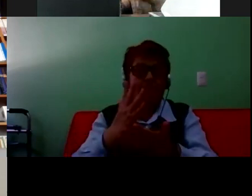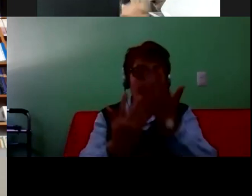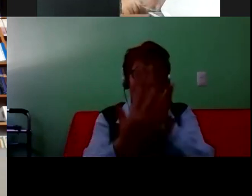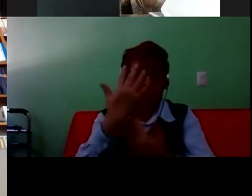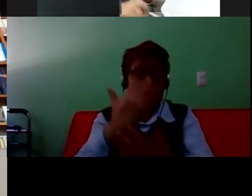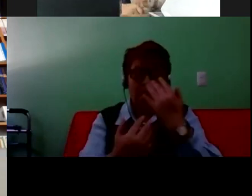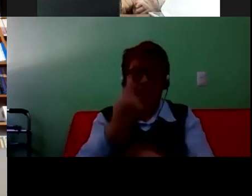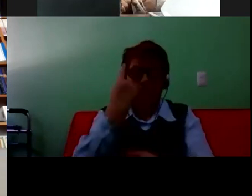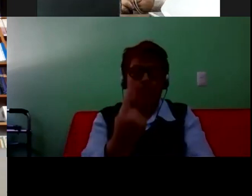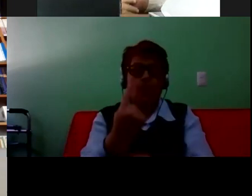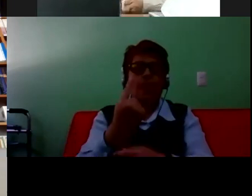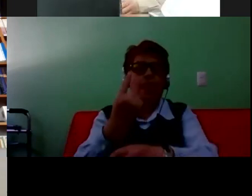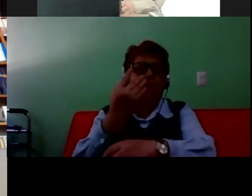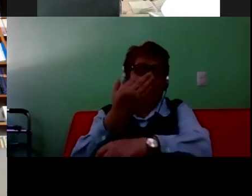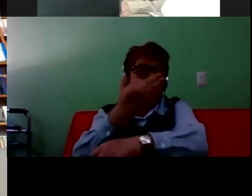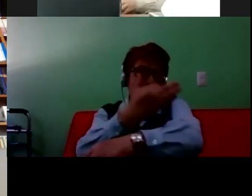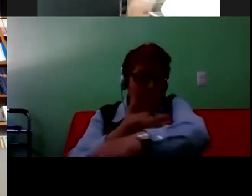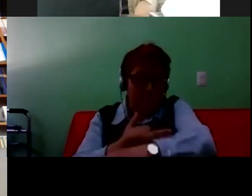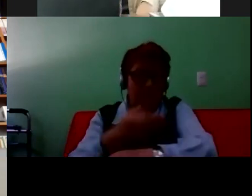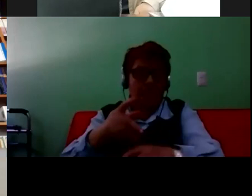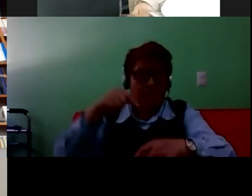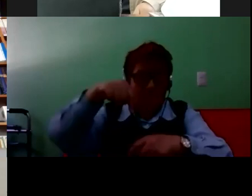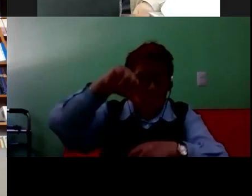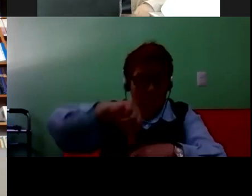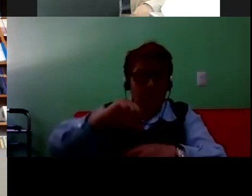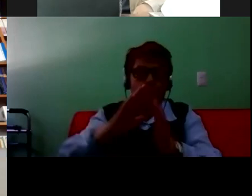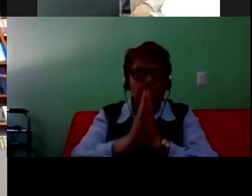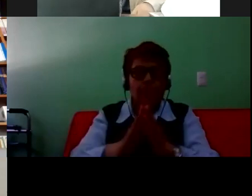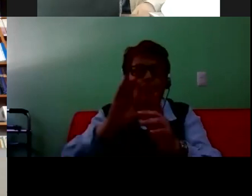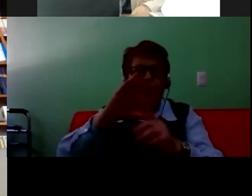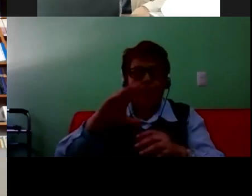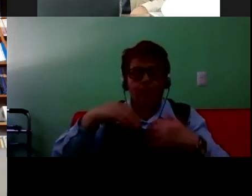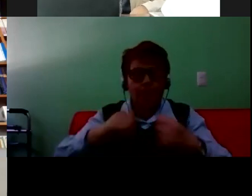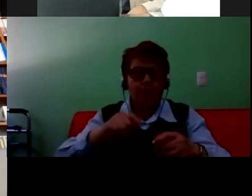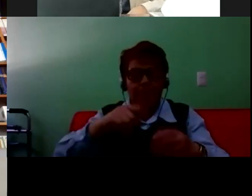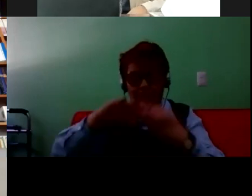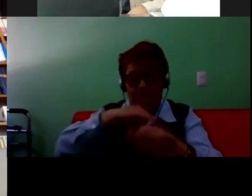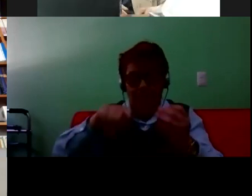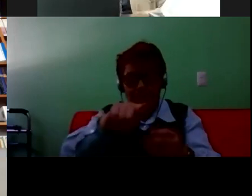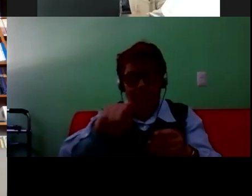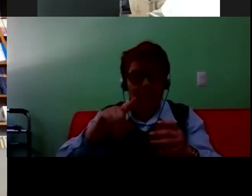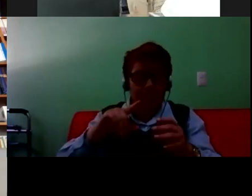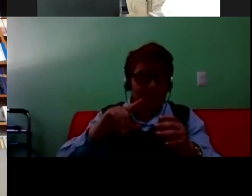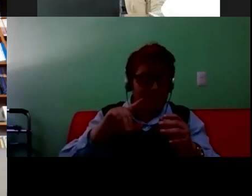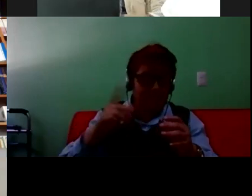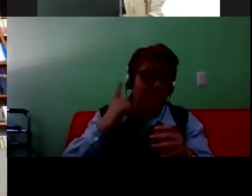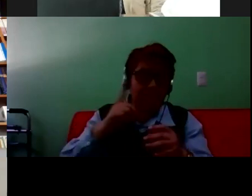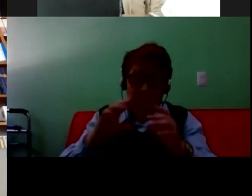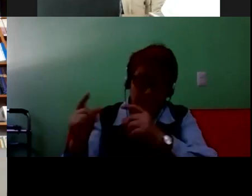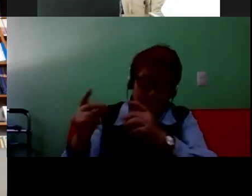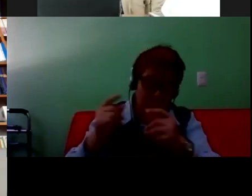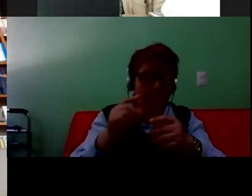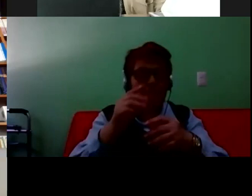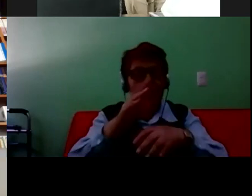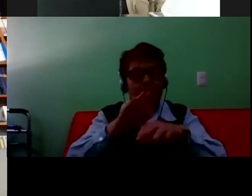la 1:30 de la tarde del día de hoy, rogaría la comprensión de todas y todos para que demos celeridad a